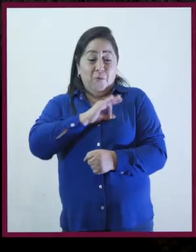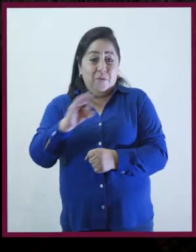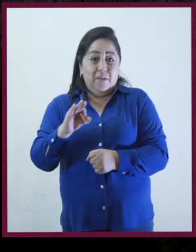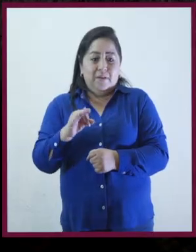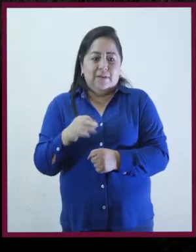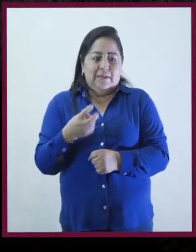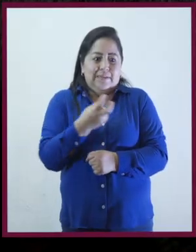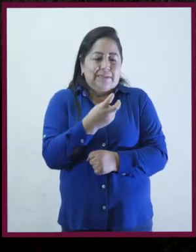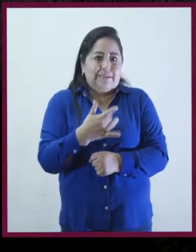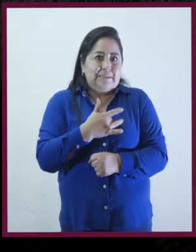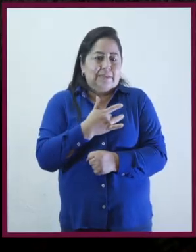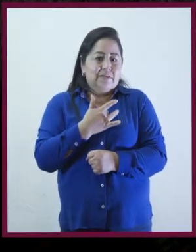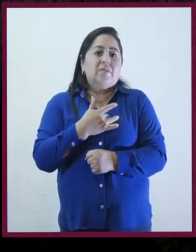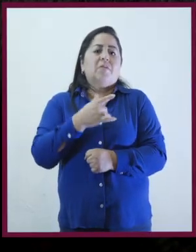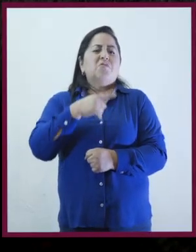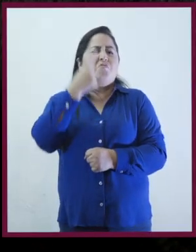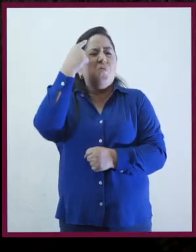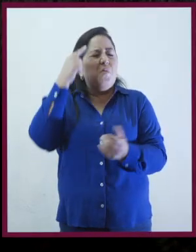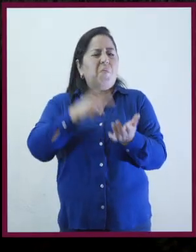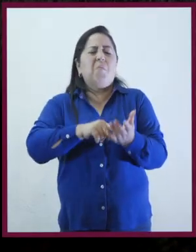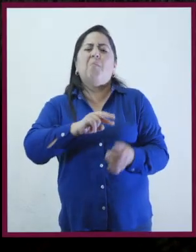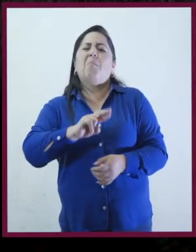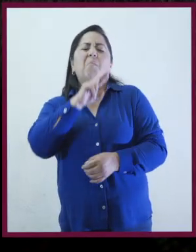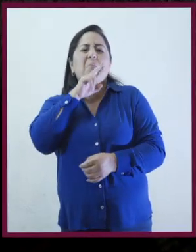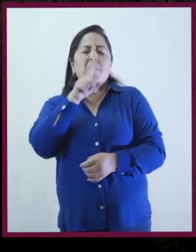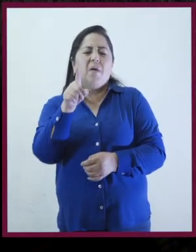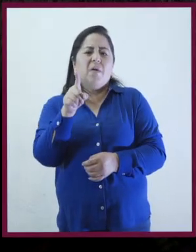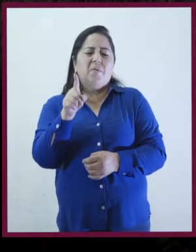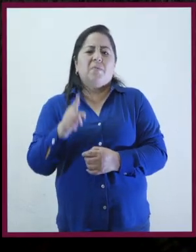ese sentido, creo que lo mejor es